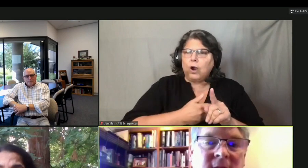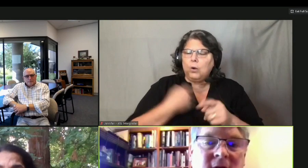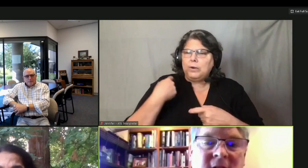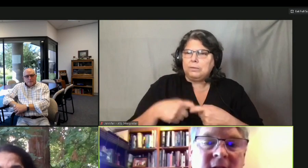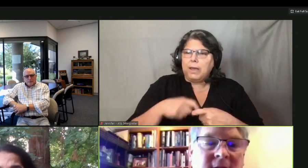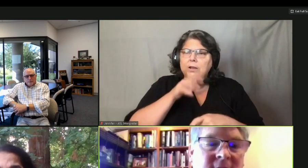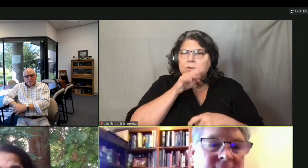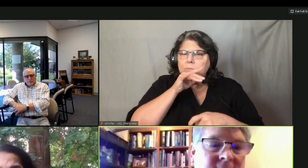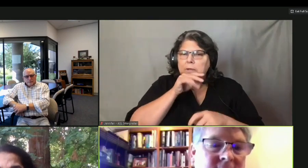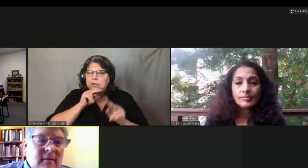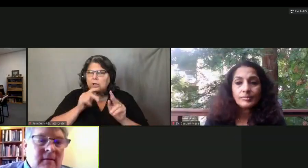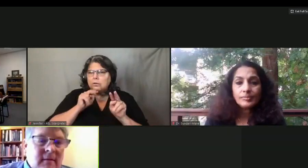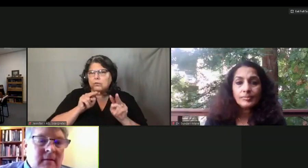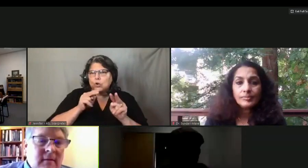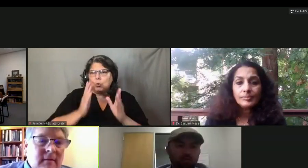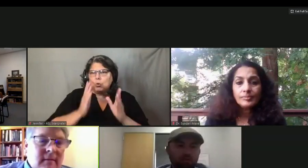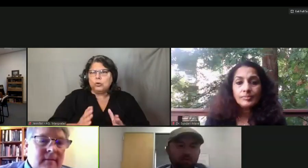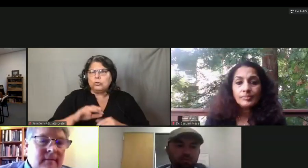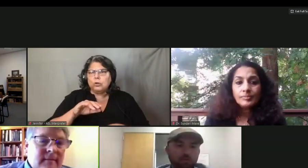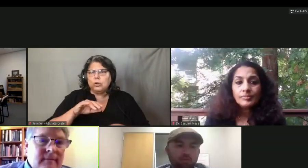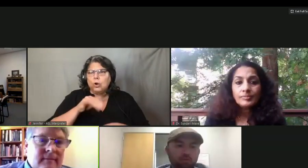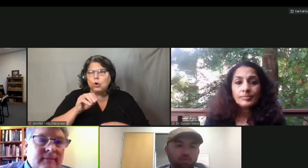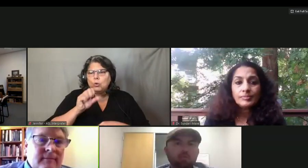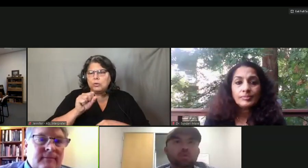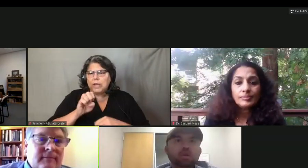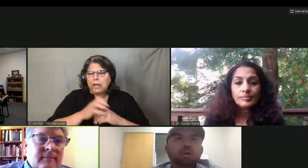viewers. Jose?